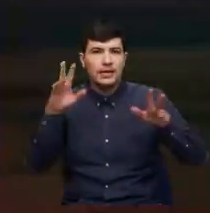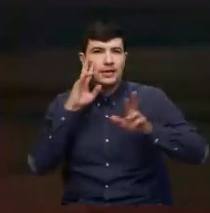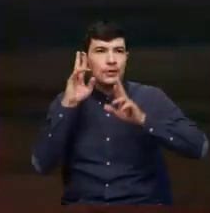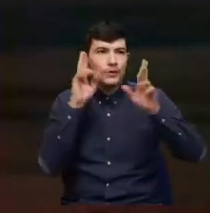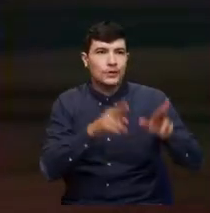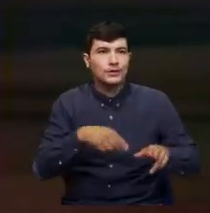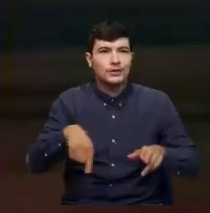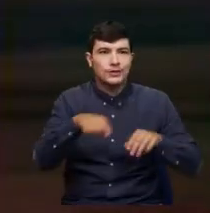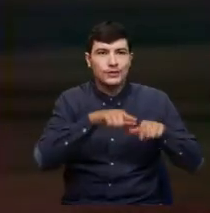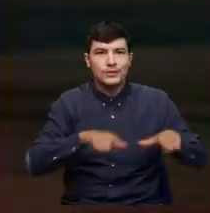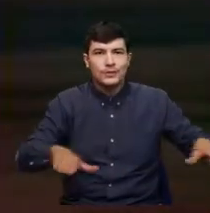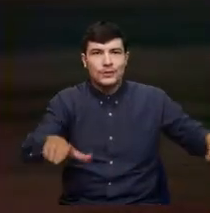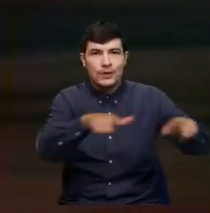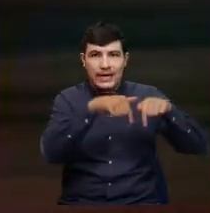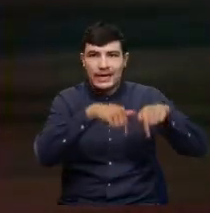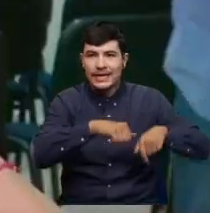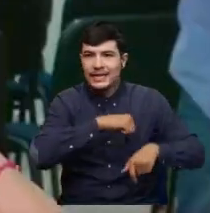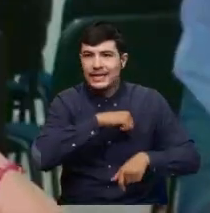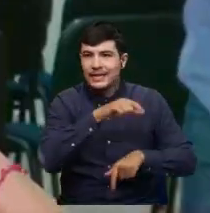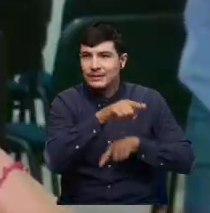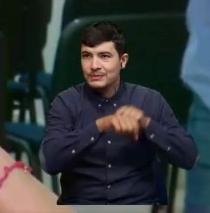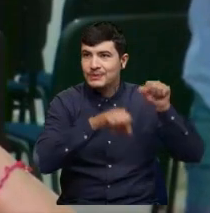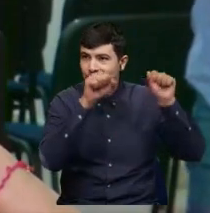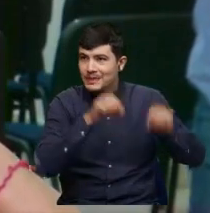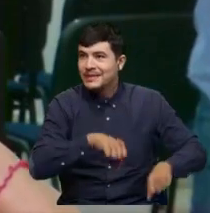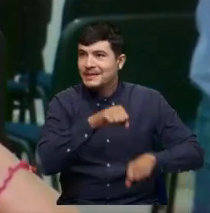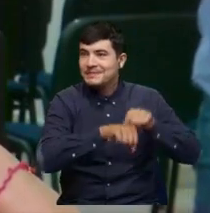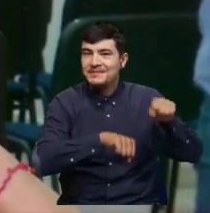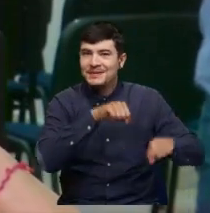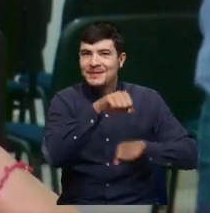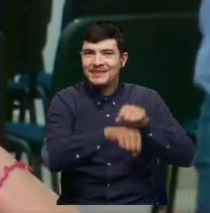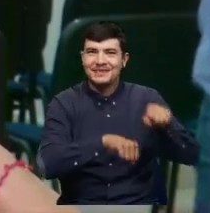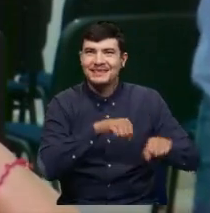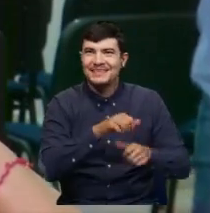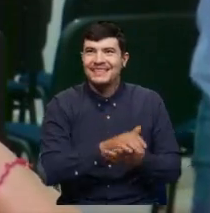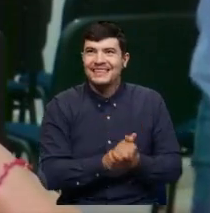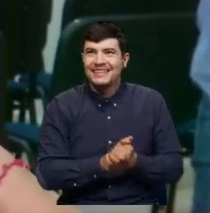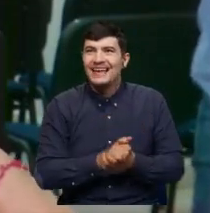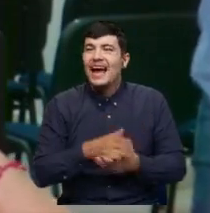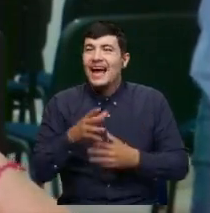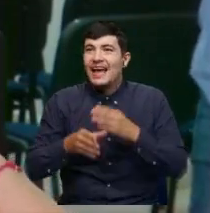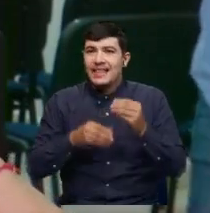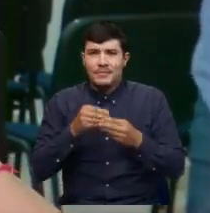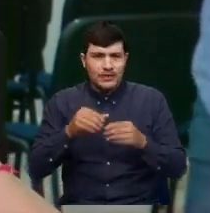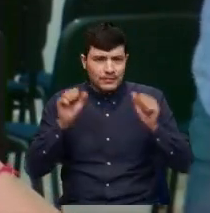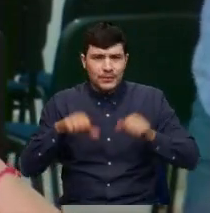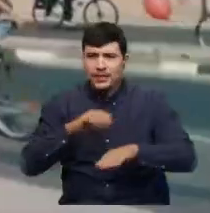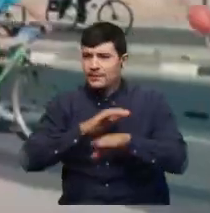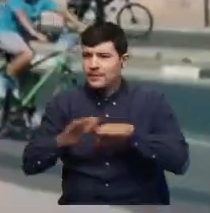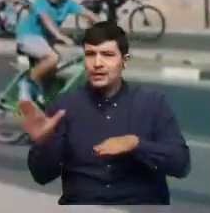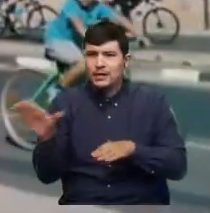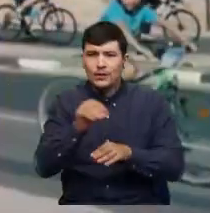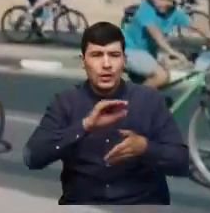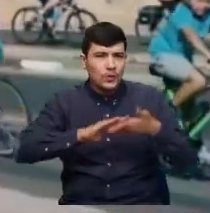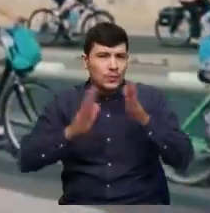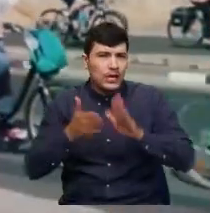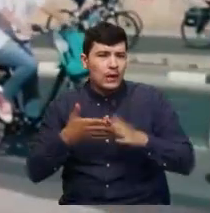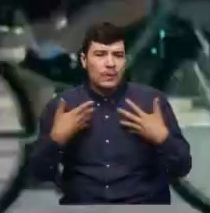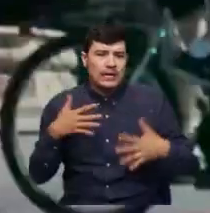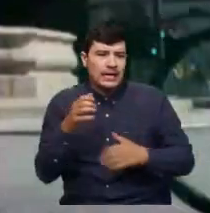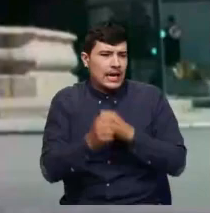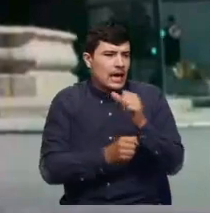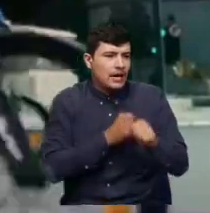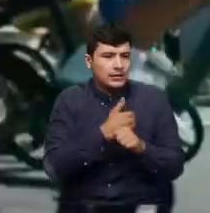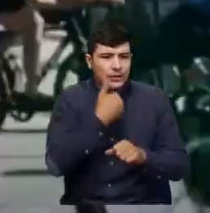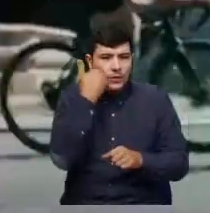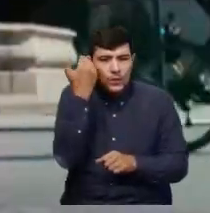los espacios que tenemos para pedalear y sobre todo que sean actividades incluyentes para todo tipo de población y todo tipo de edad. Además,